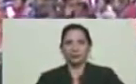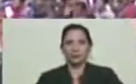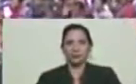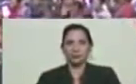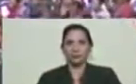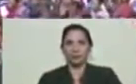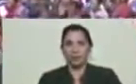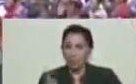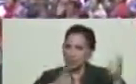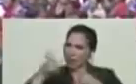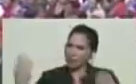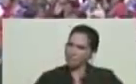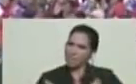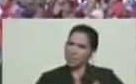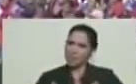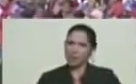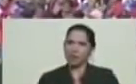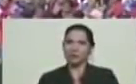¡Chávez vive!